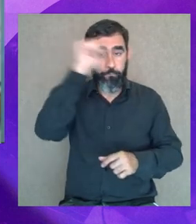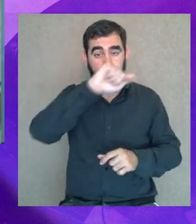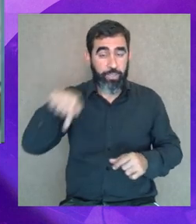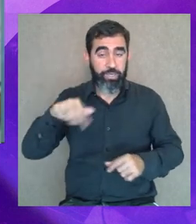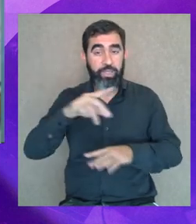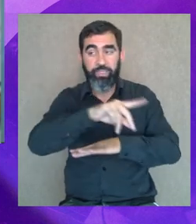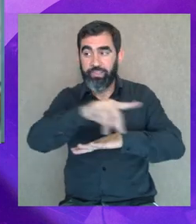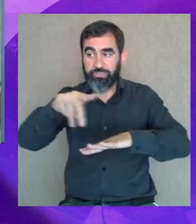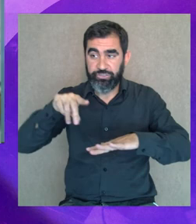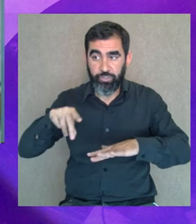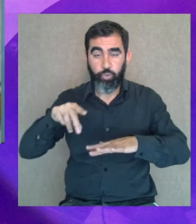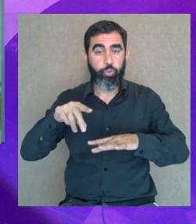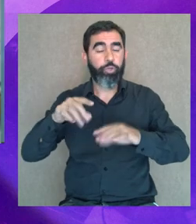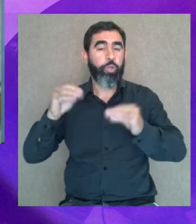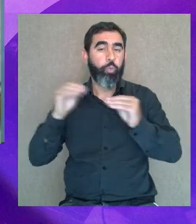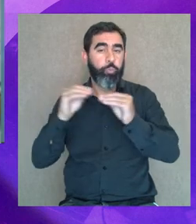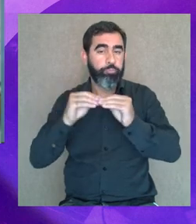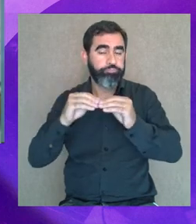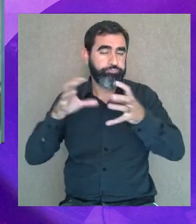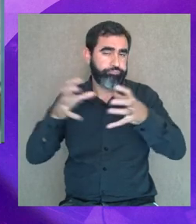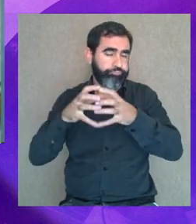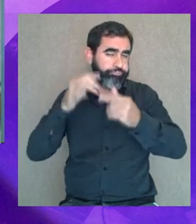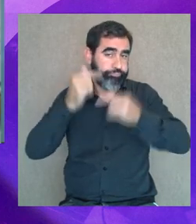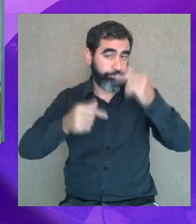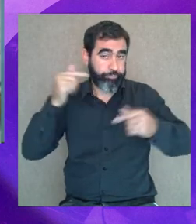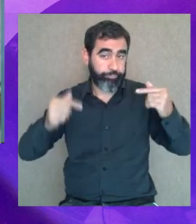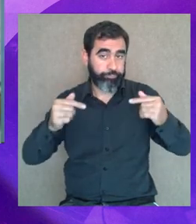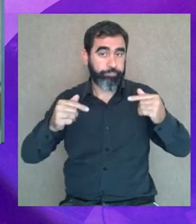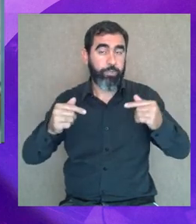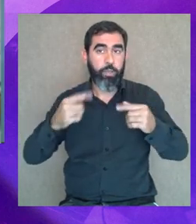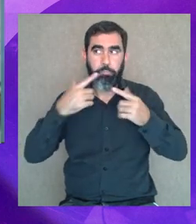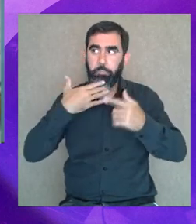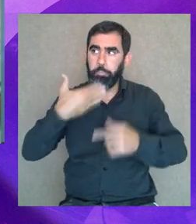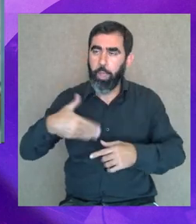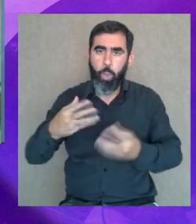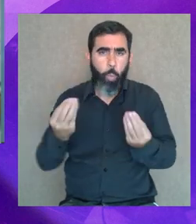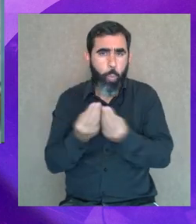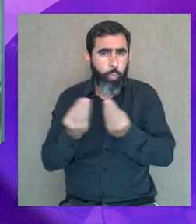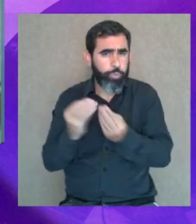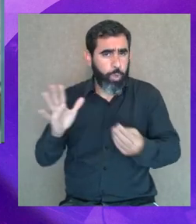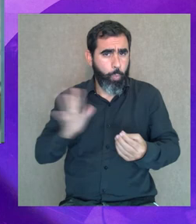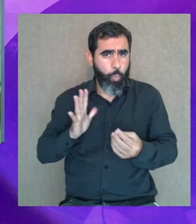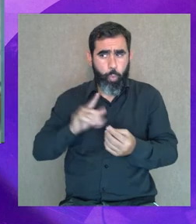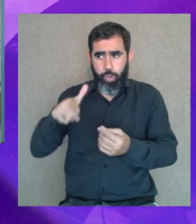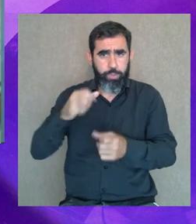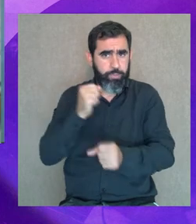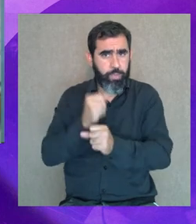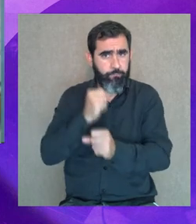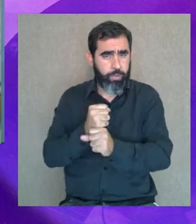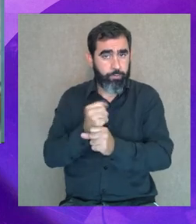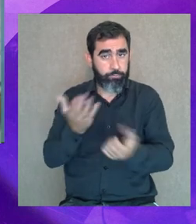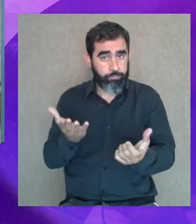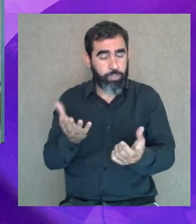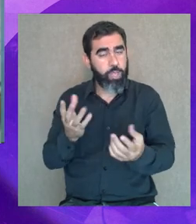vienen diseñadores montajistas compañías y se les llama la atención la cantidad de mujeres que hay en el escenario